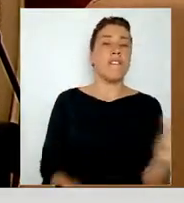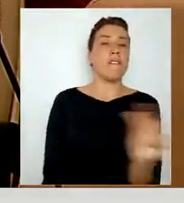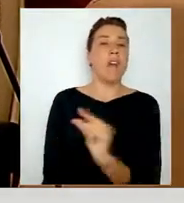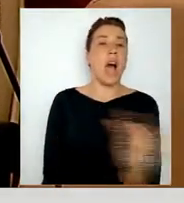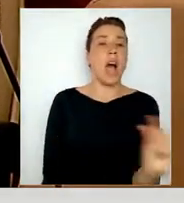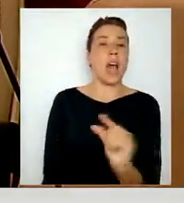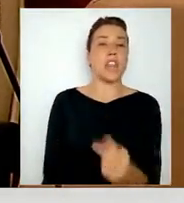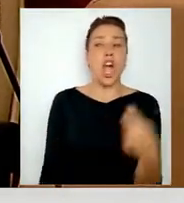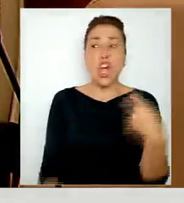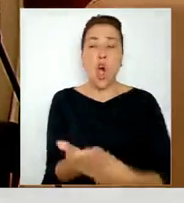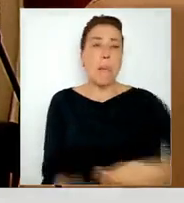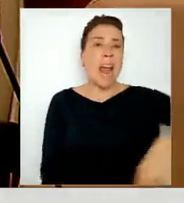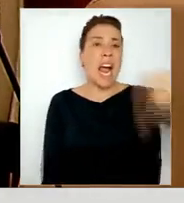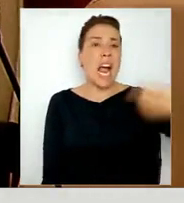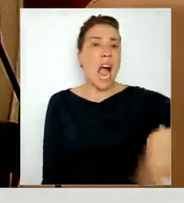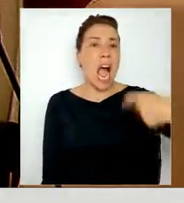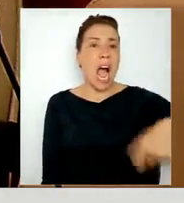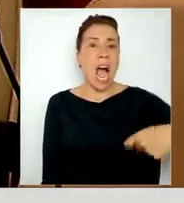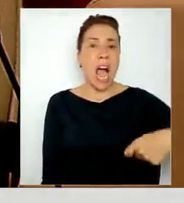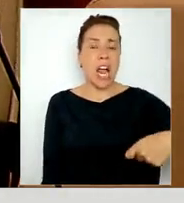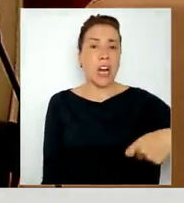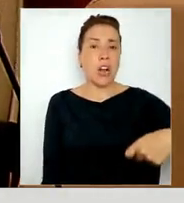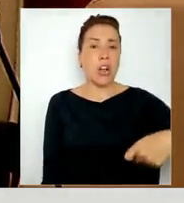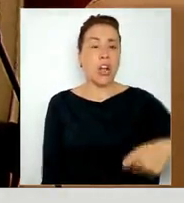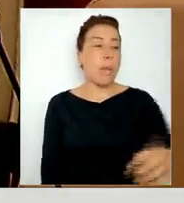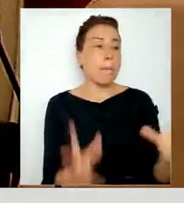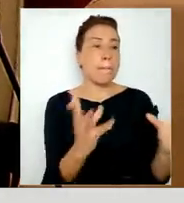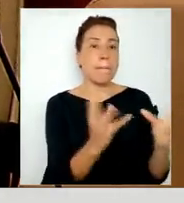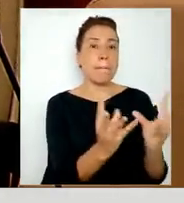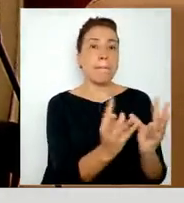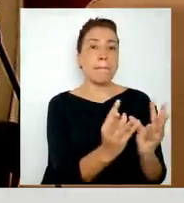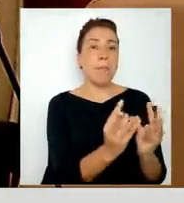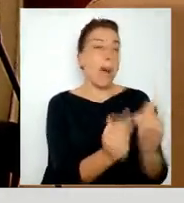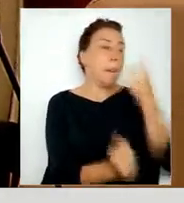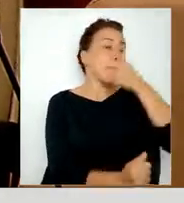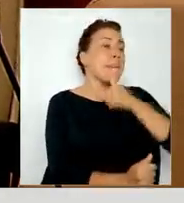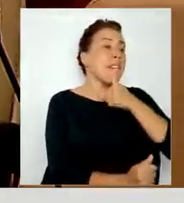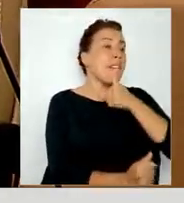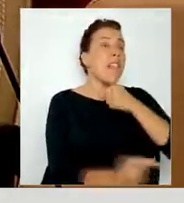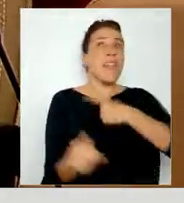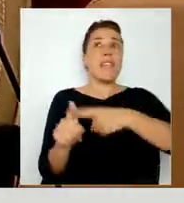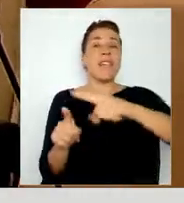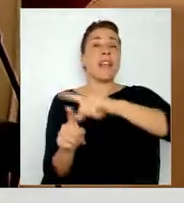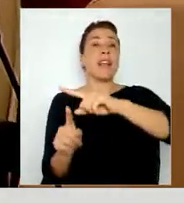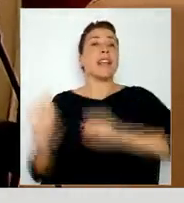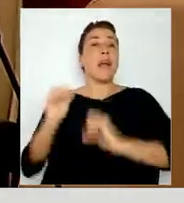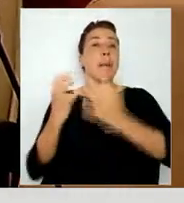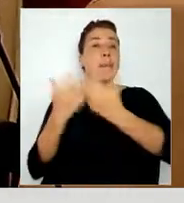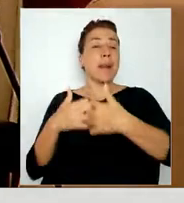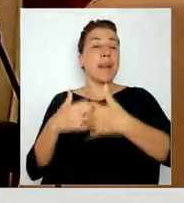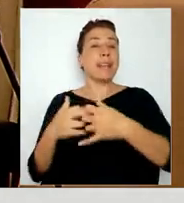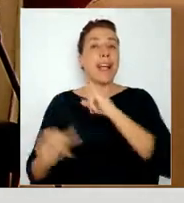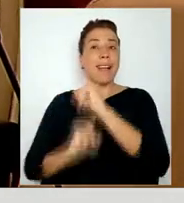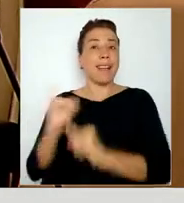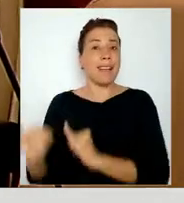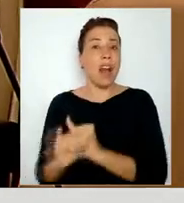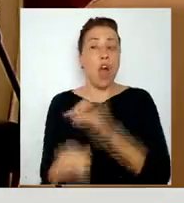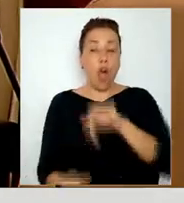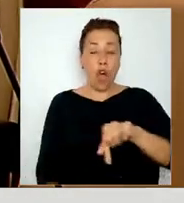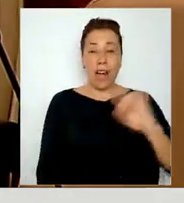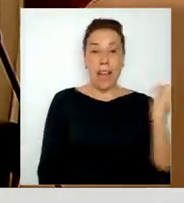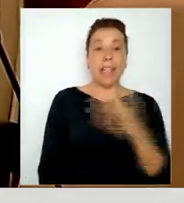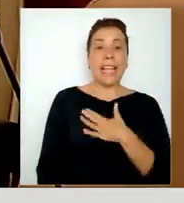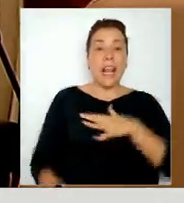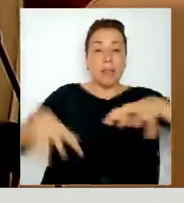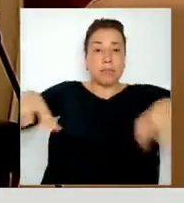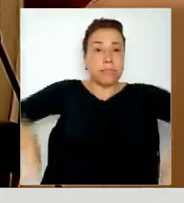en el que unos pocos privados multinacionales o nacionales pretenden apoderarse de la